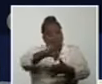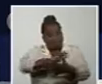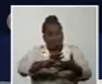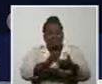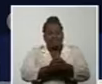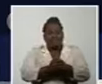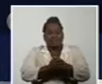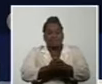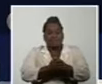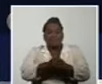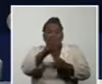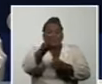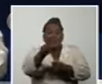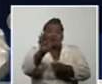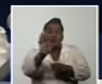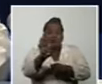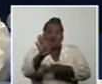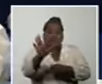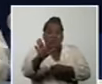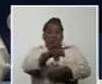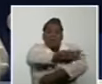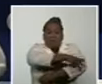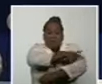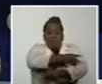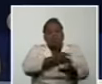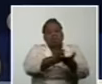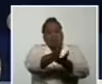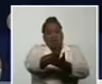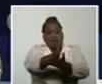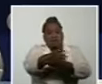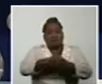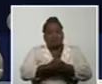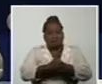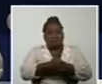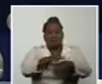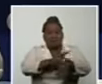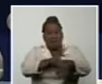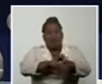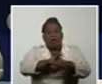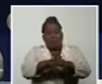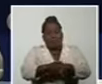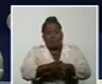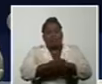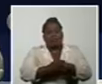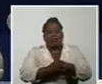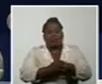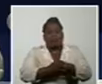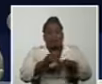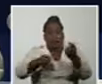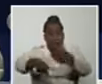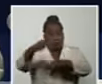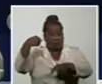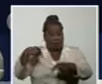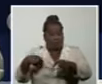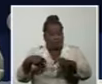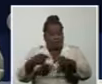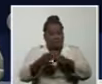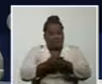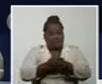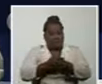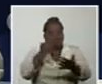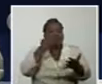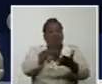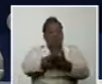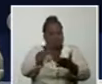los 185 países con casos de COVID-19. El día de ayer se